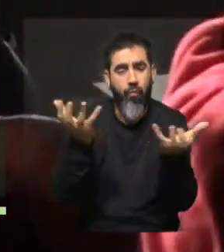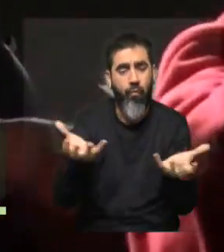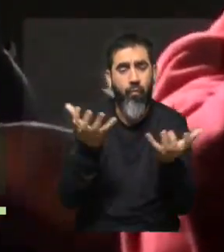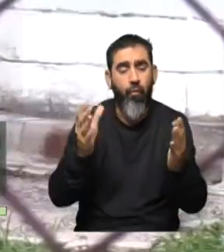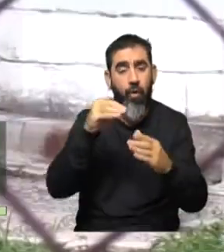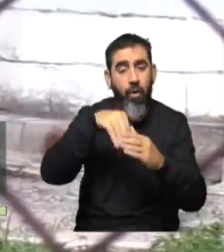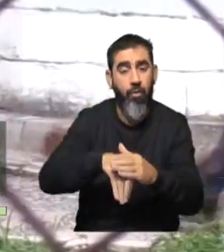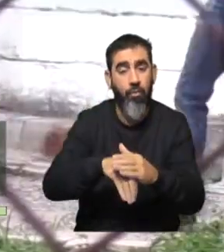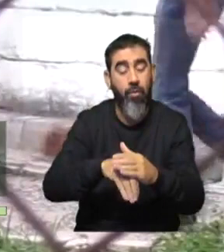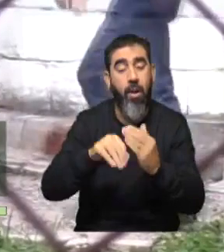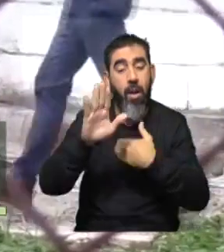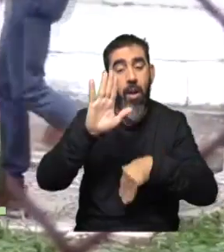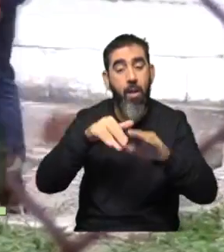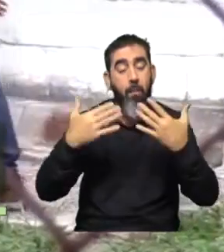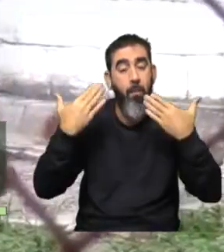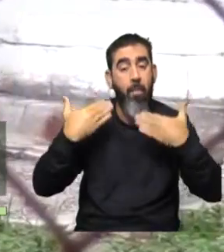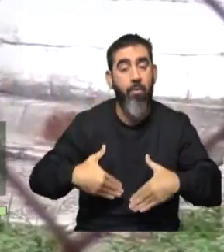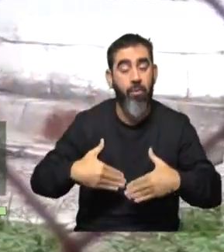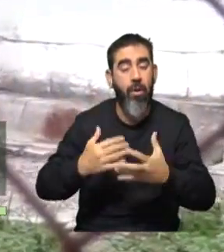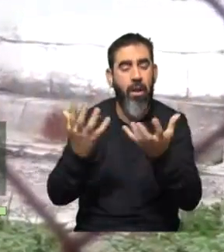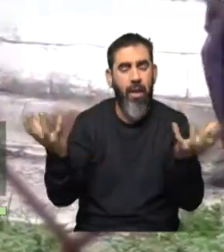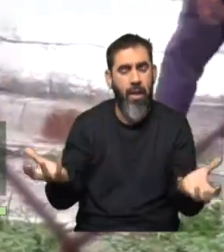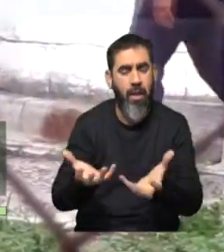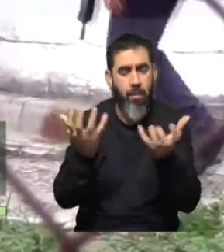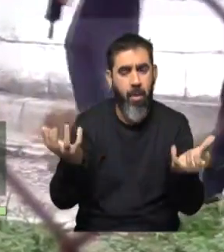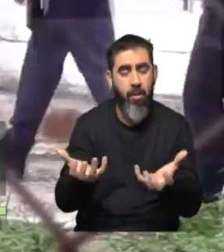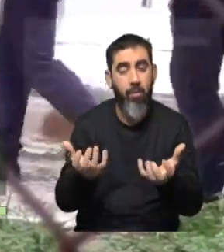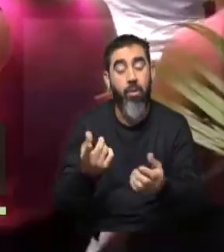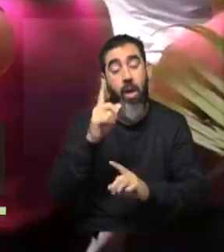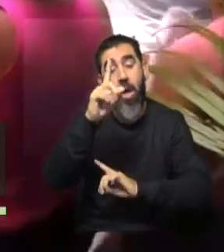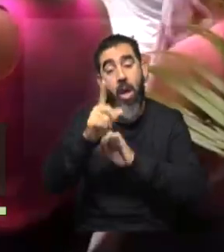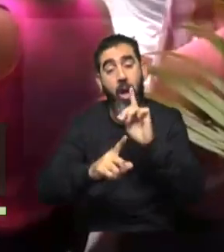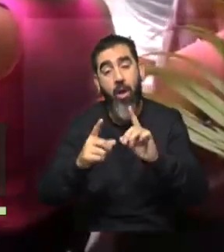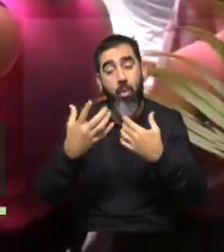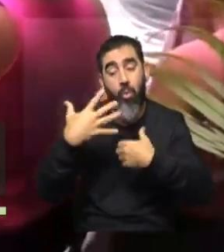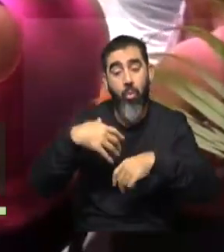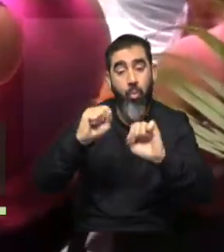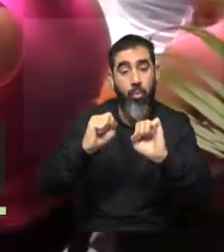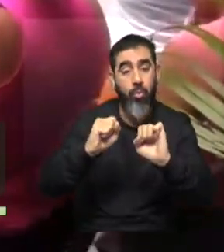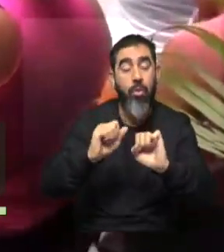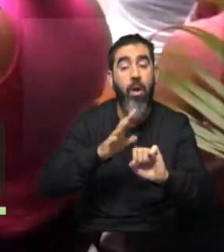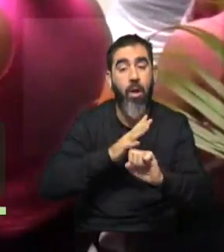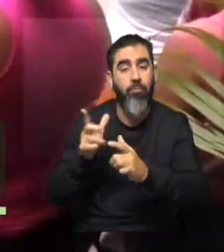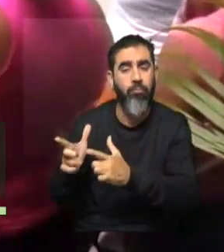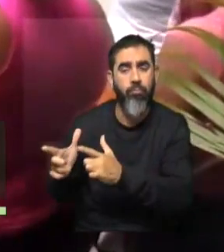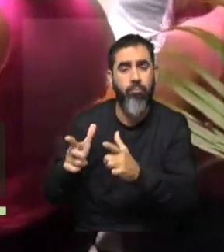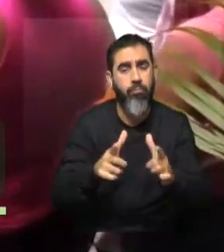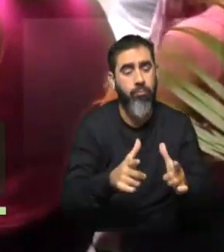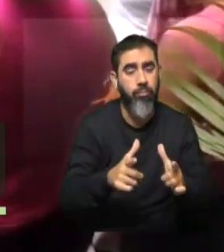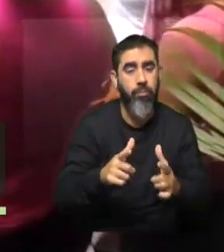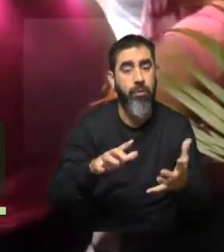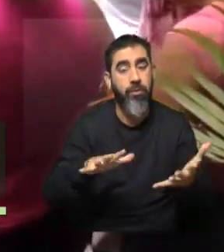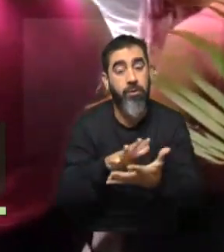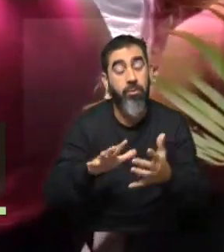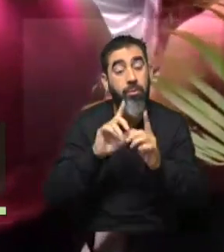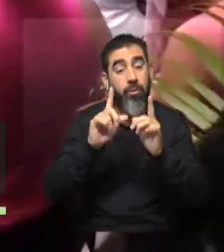recinto por lo que la mayoría de los cuerpos hallados están calcinados Aunque otros que fueron encontrados estarían acribillados a balazos hecho en